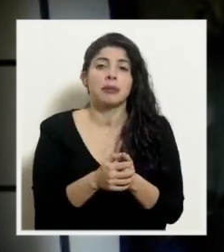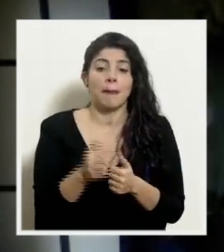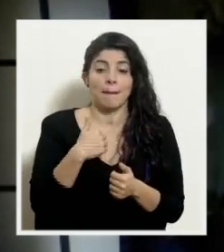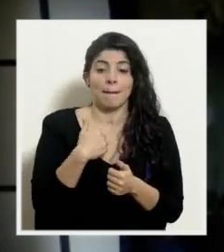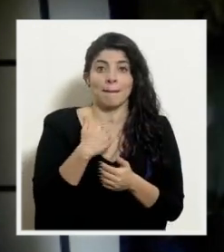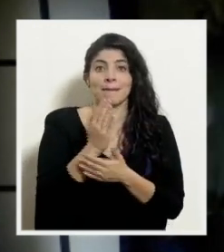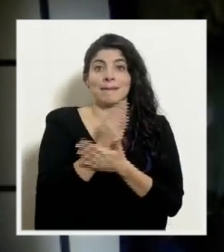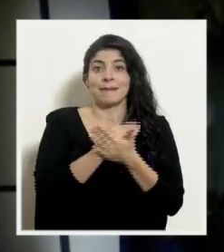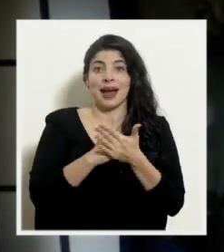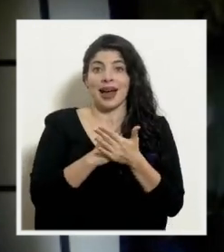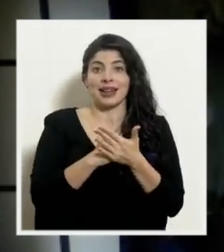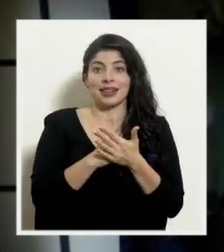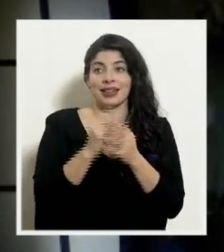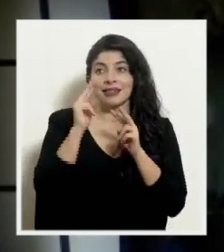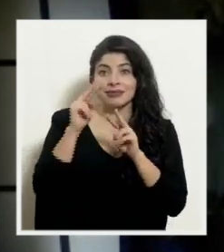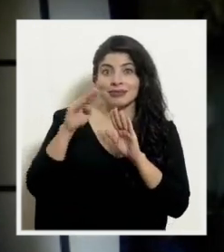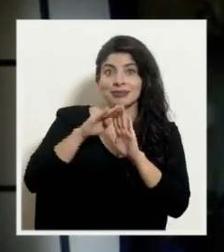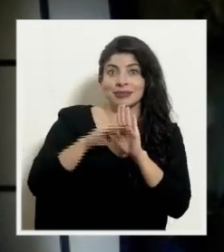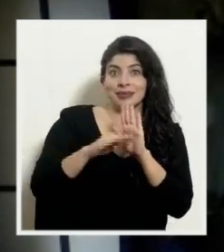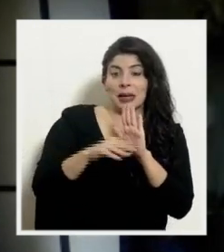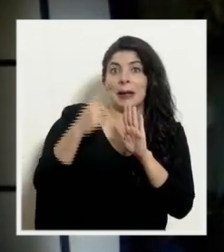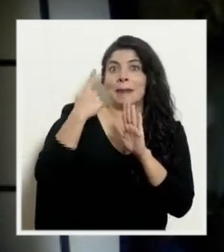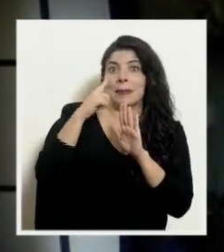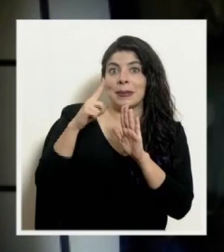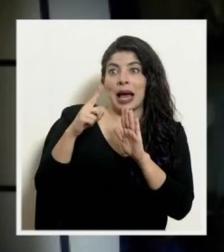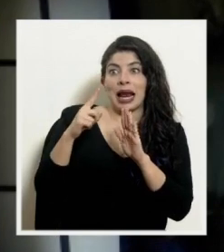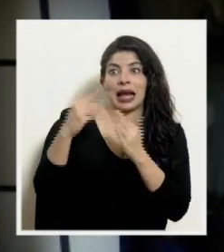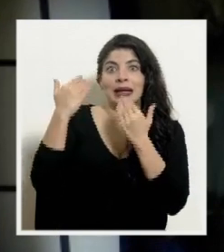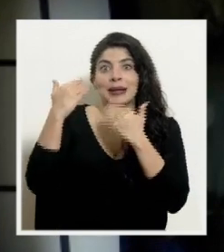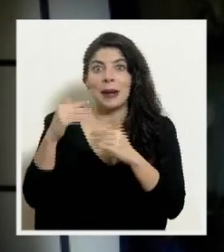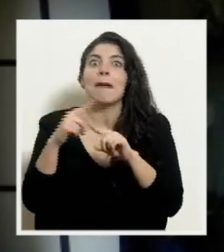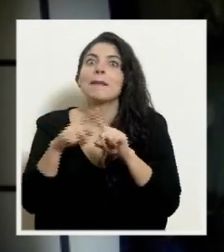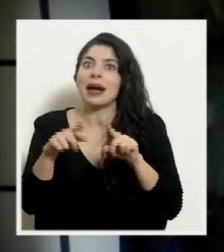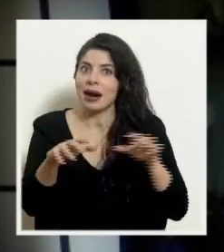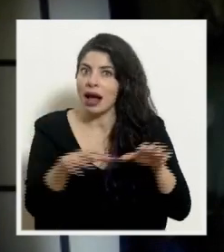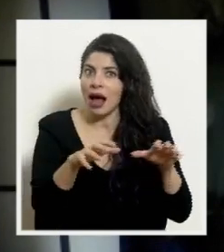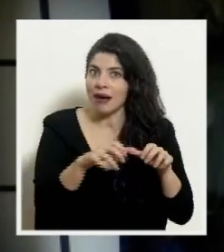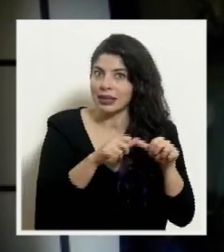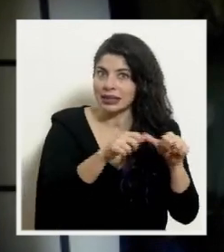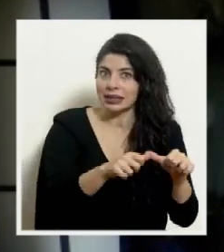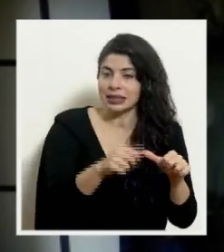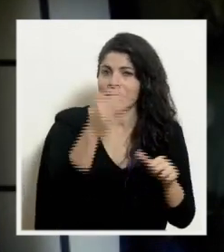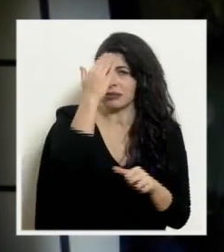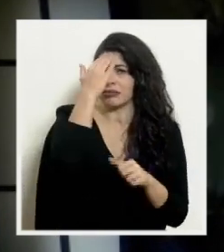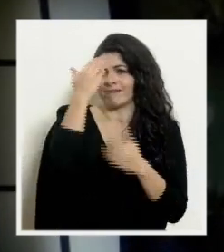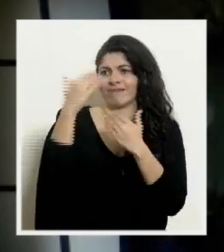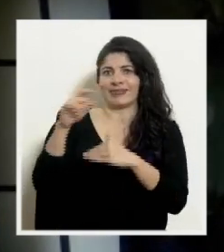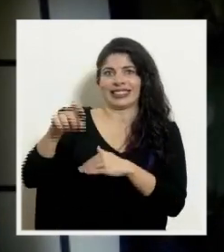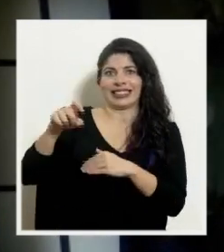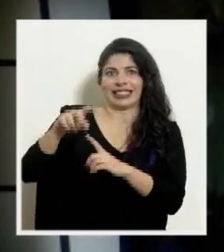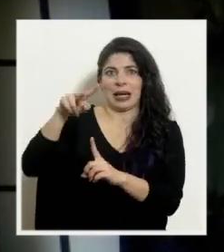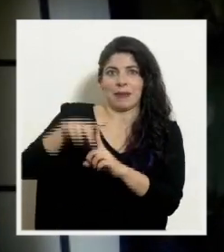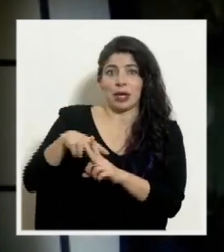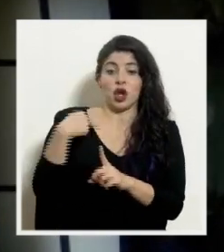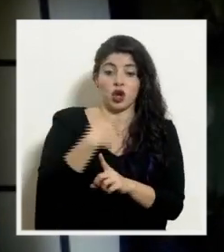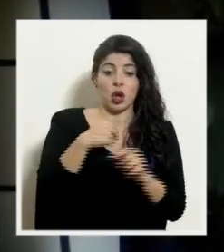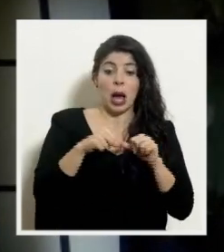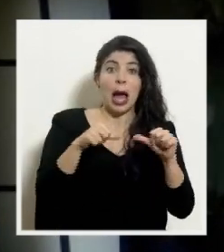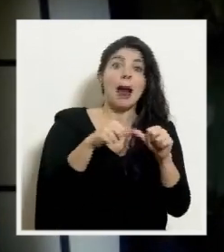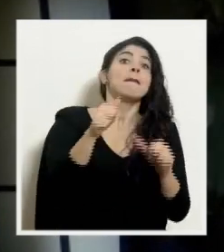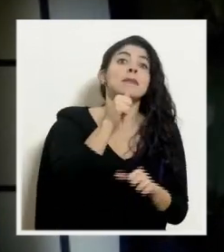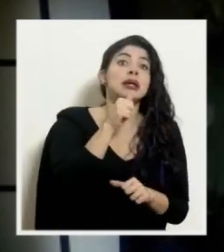parte de estas medidas reactivas de restricción que se tienen que tomar y que nosotros desde el sector privado no